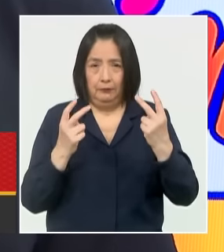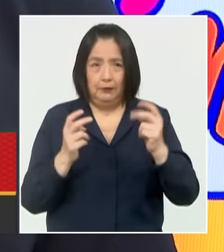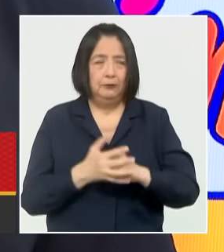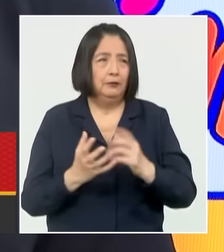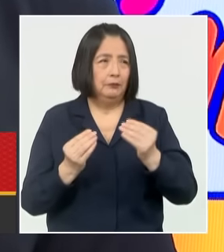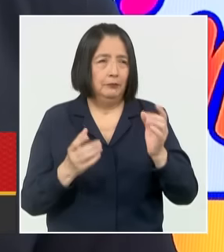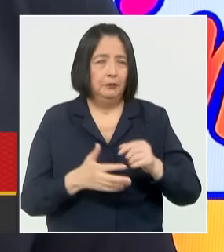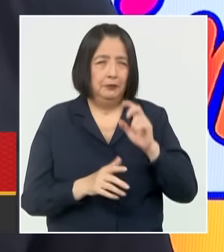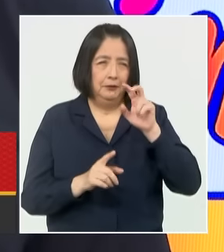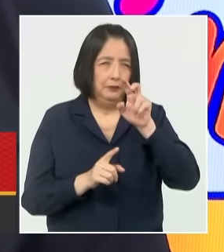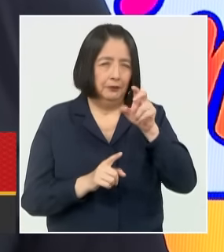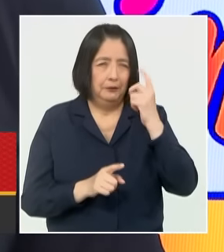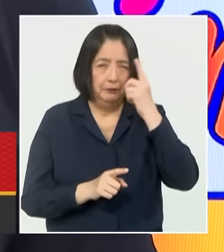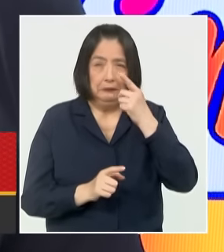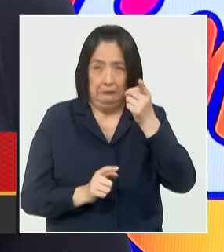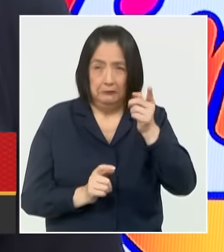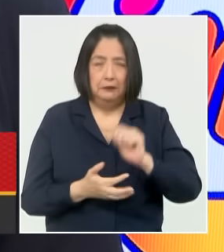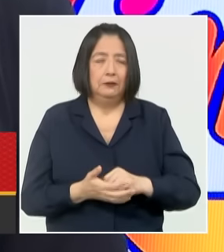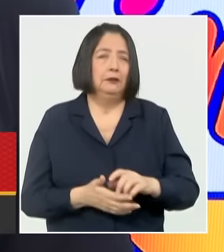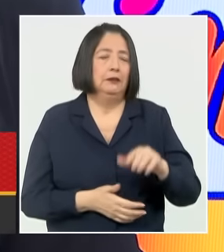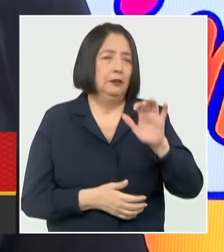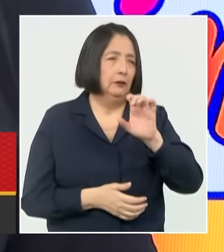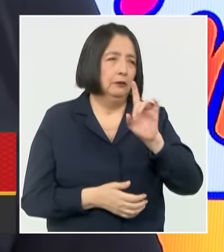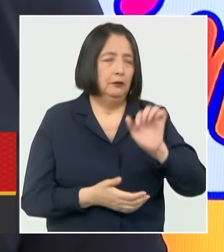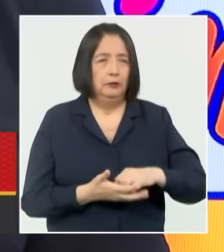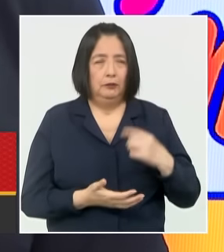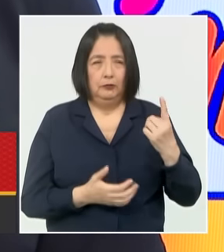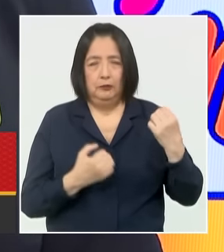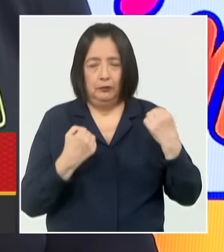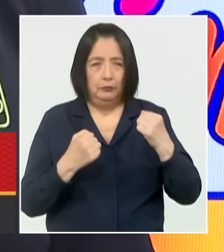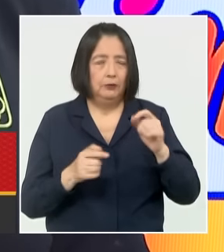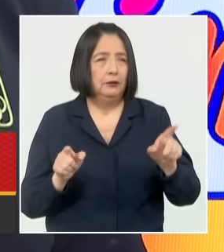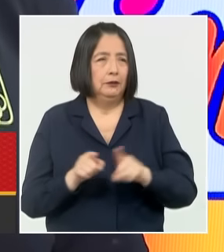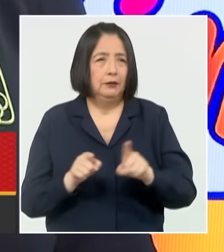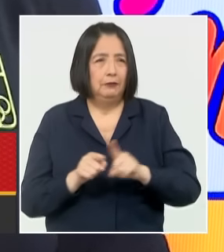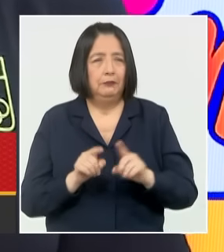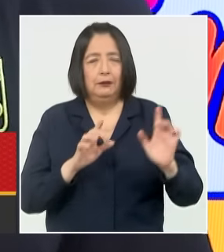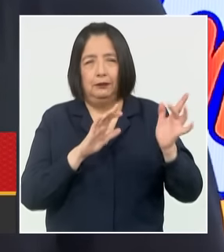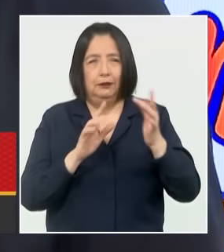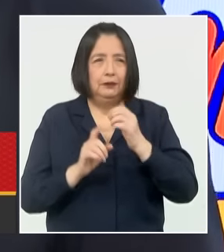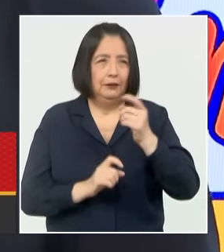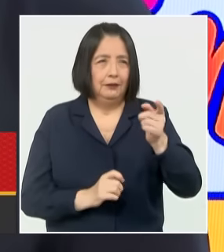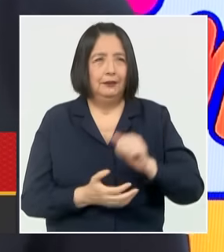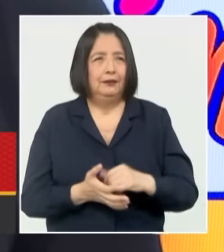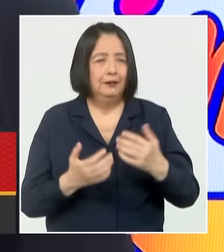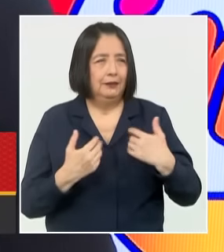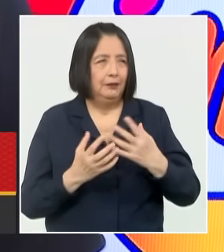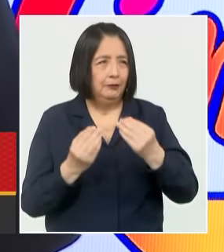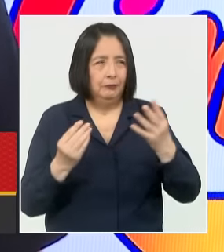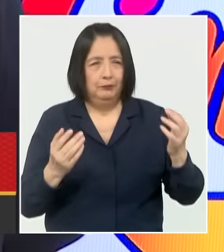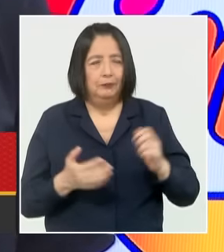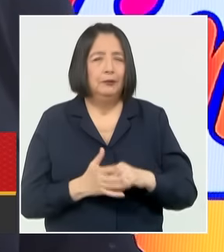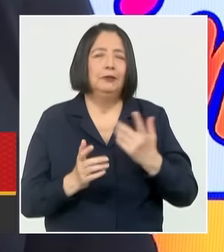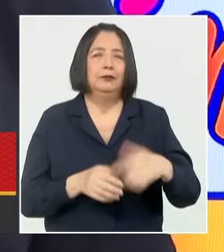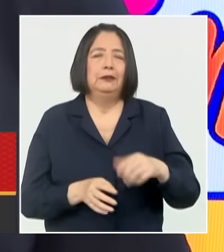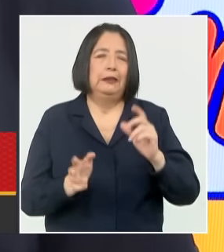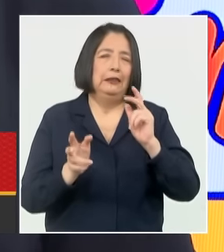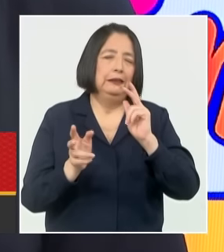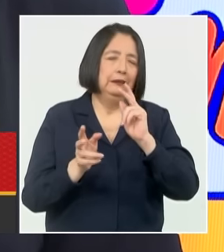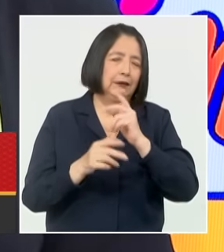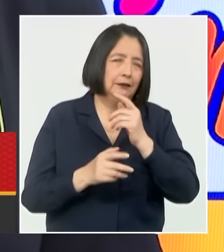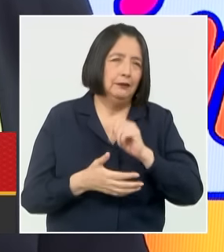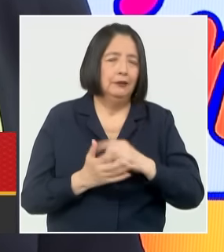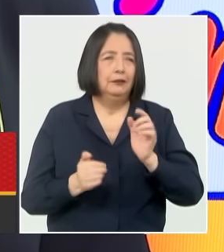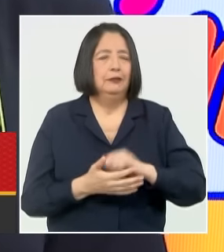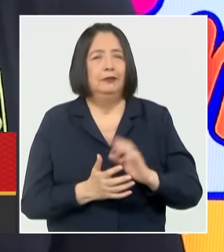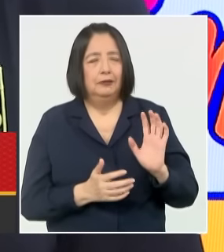muchos que te reconocen. Eduardo Romay no solamente es un personaje del ámbito deportivo, sino también de las redes sociales. Tiene ahí muchos seguidores en TikTok, en Instagram. Creo que tu fuerte es